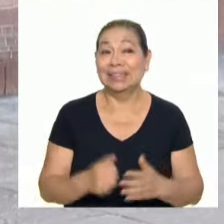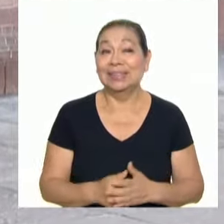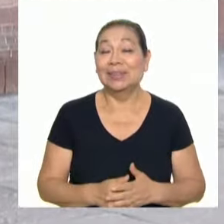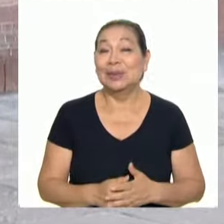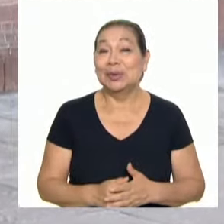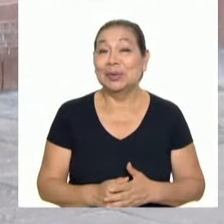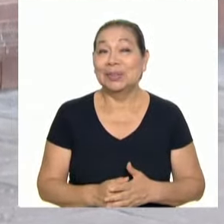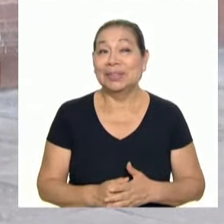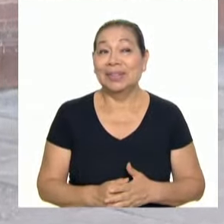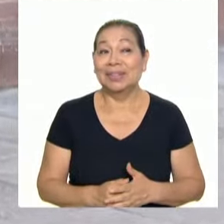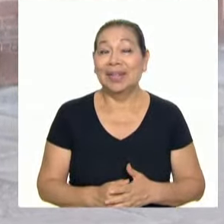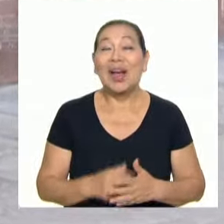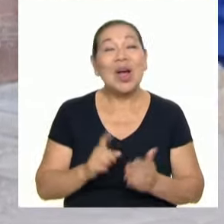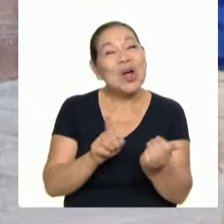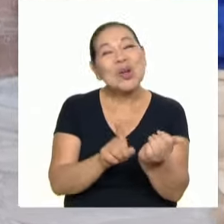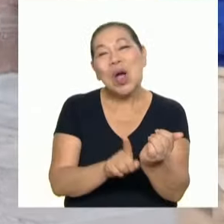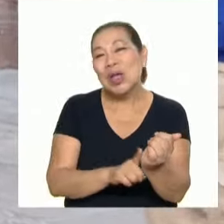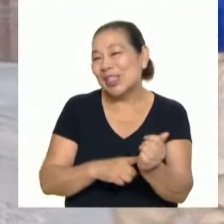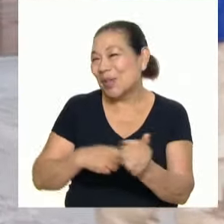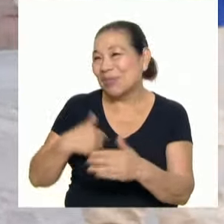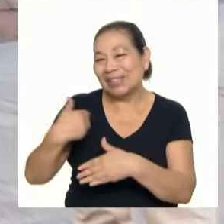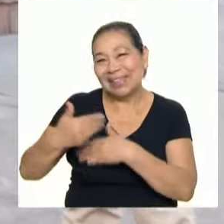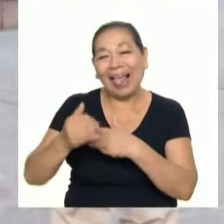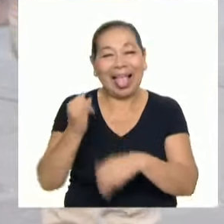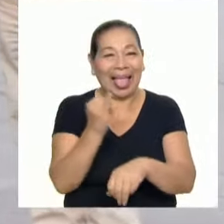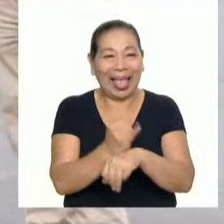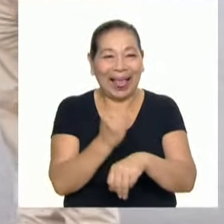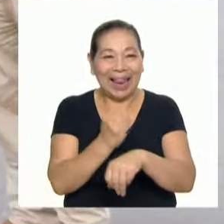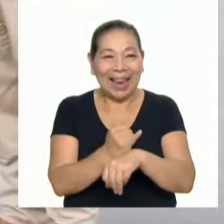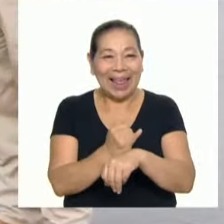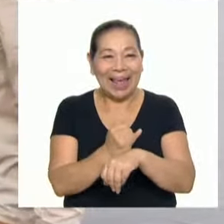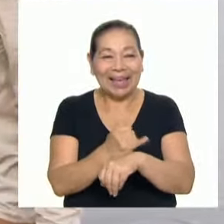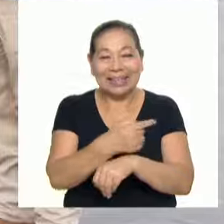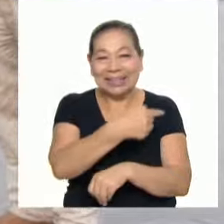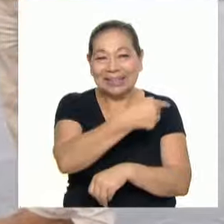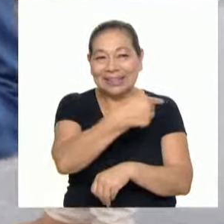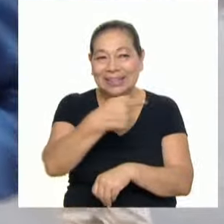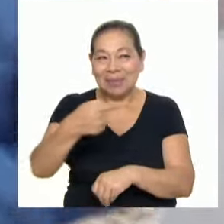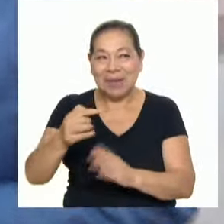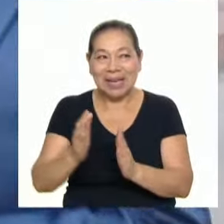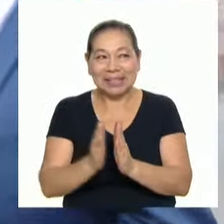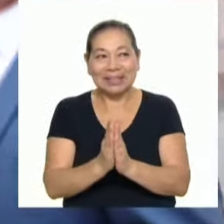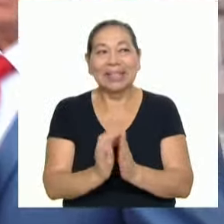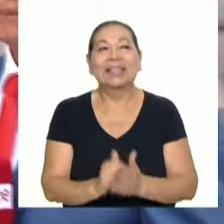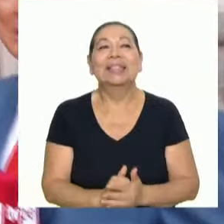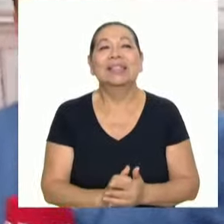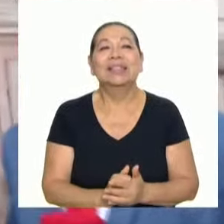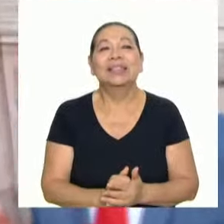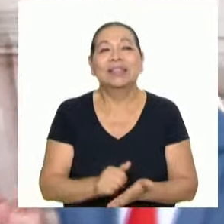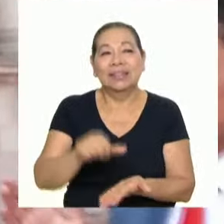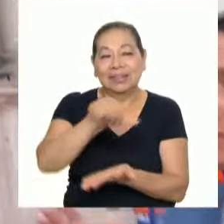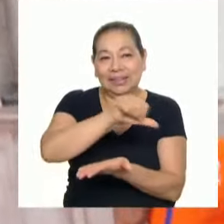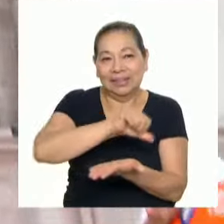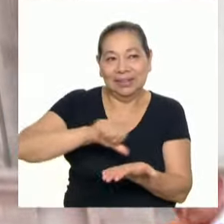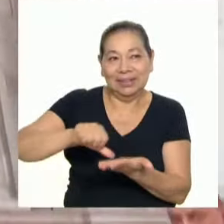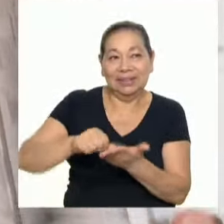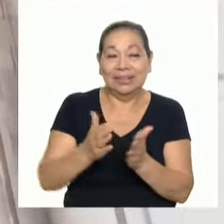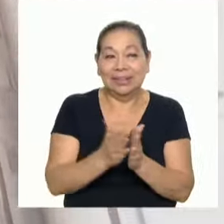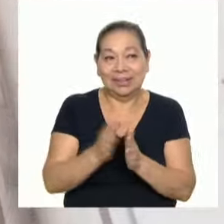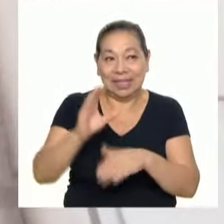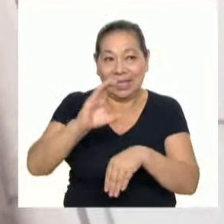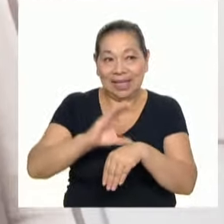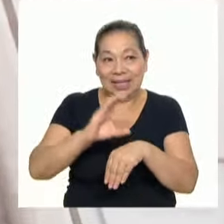Es muy tradicional recorrer iglesias en Semana Santa. Estamos nosotros en la Plaza de Armas, al costado de la